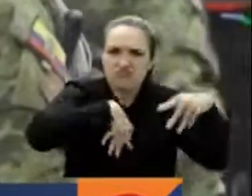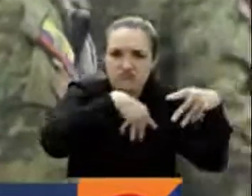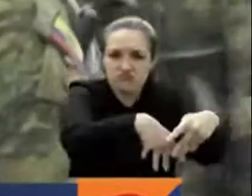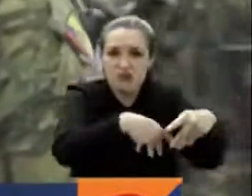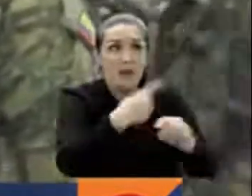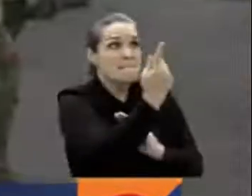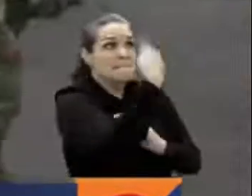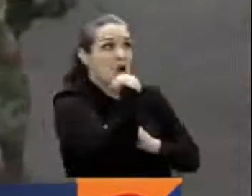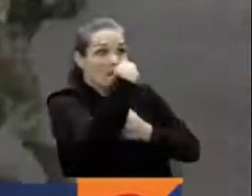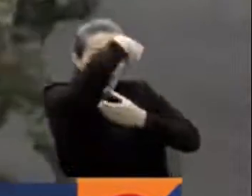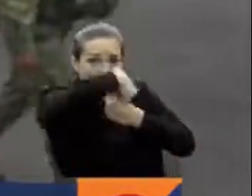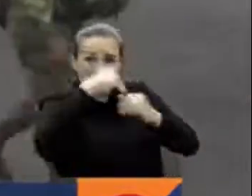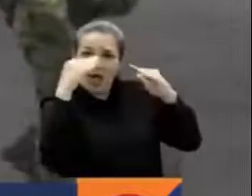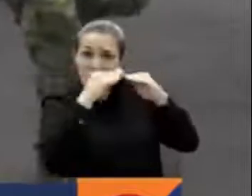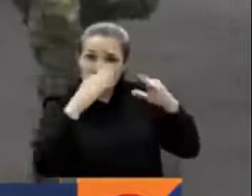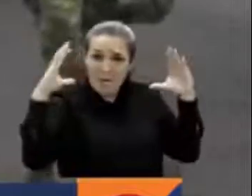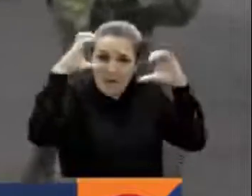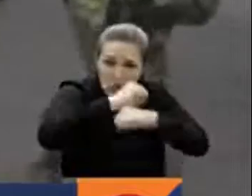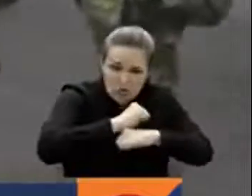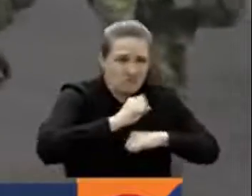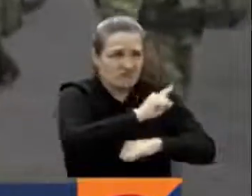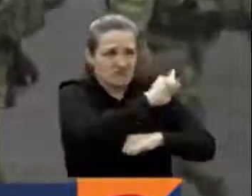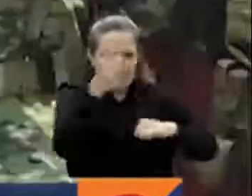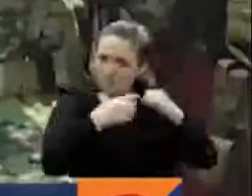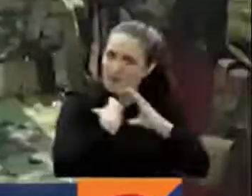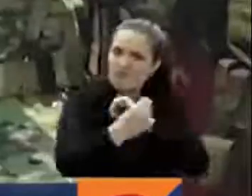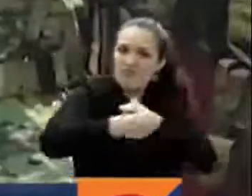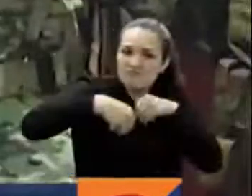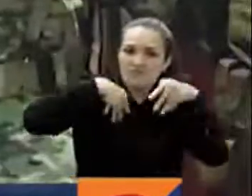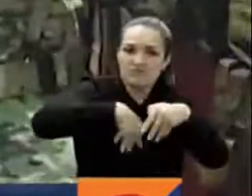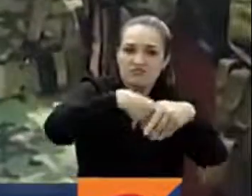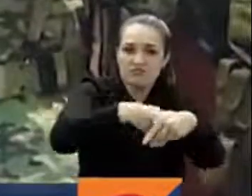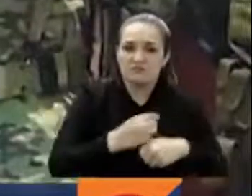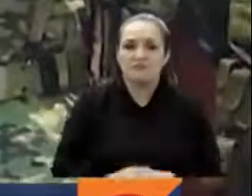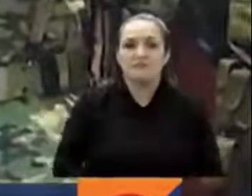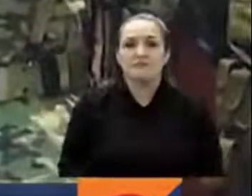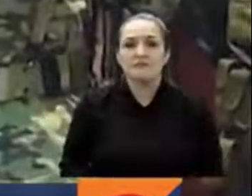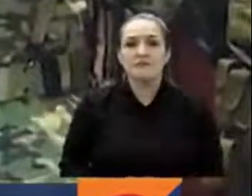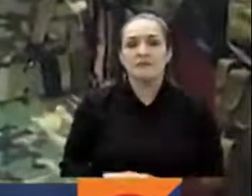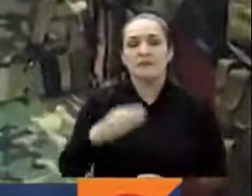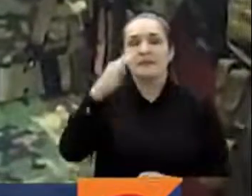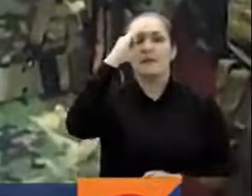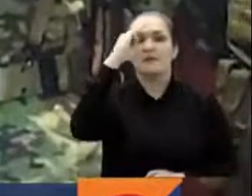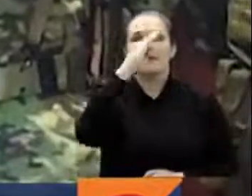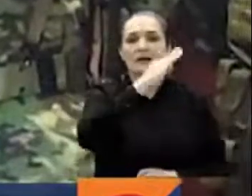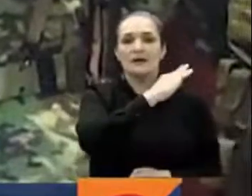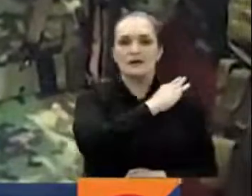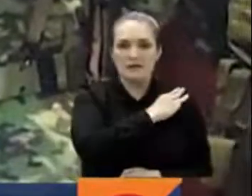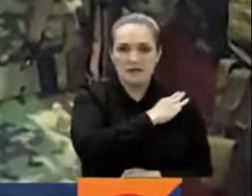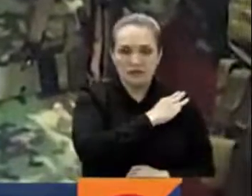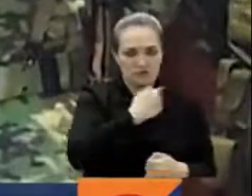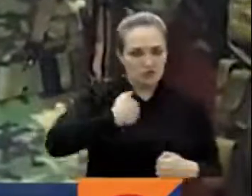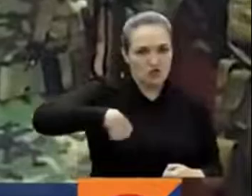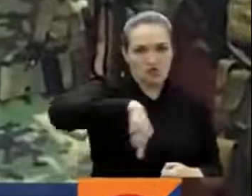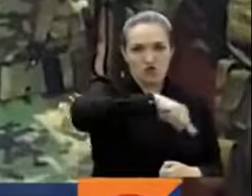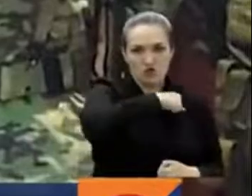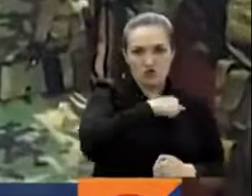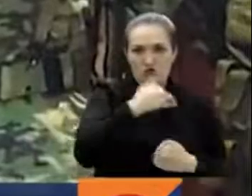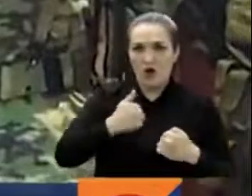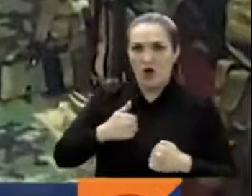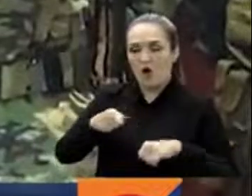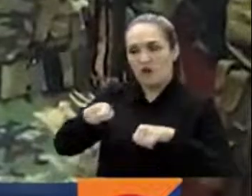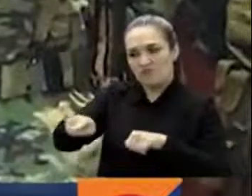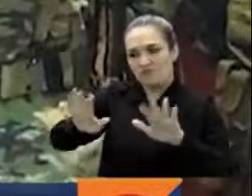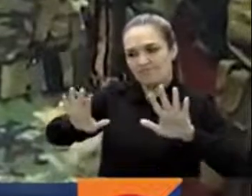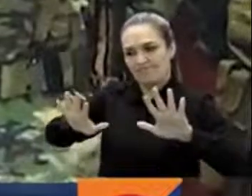queda nocturno extendido a otras 3 provincias. Las Fuerzas Armadas no permitirán que se intente romper